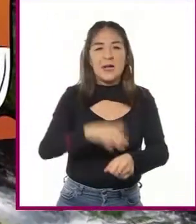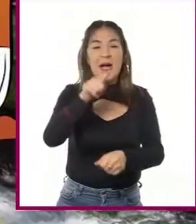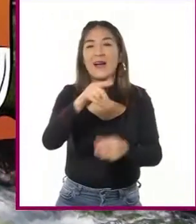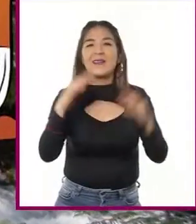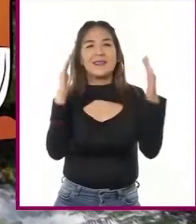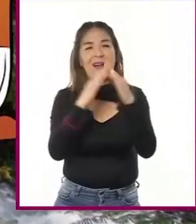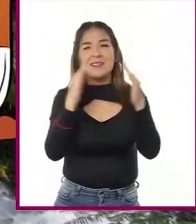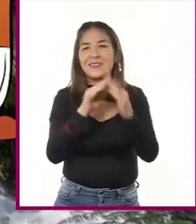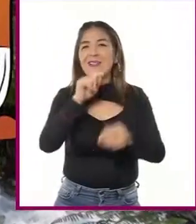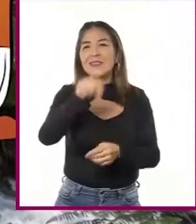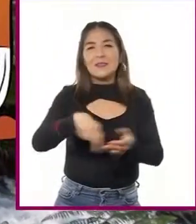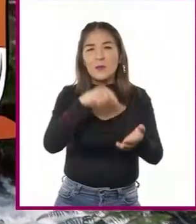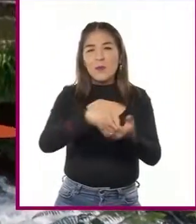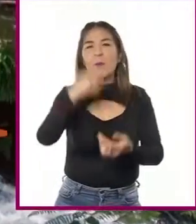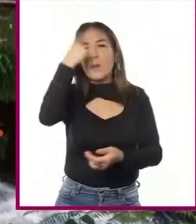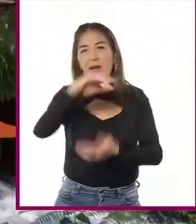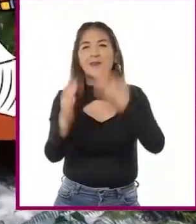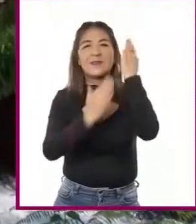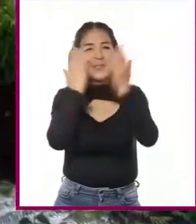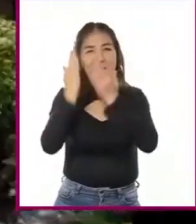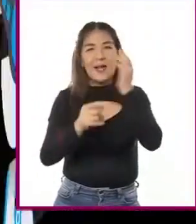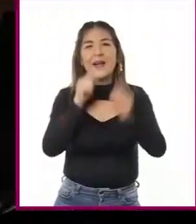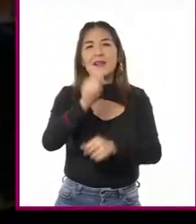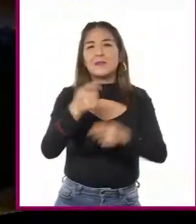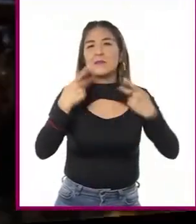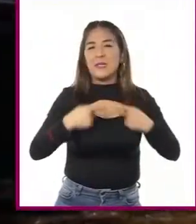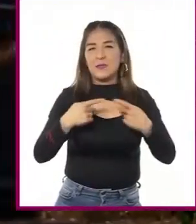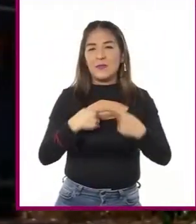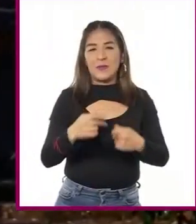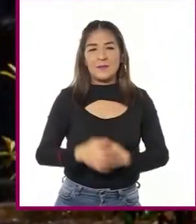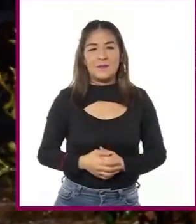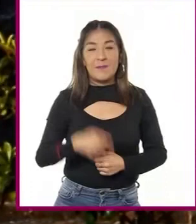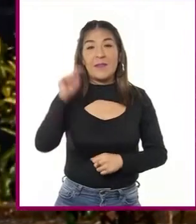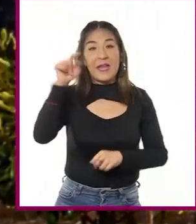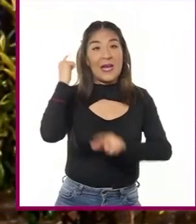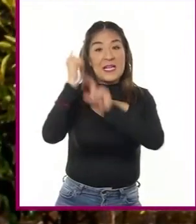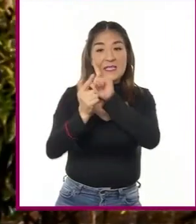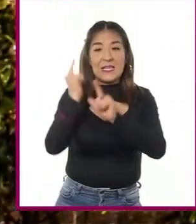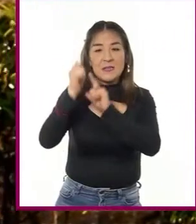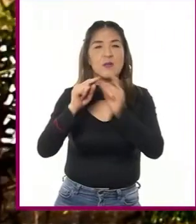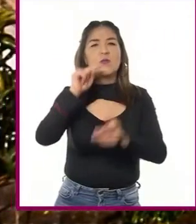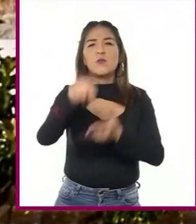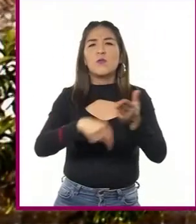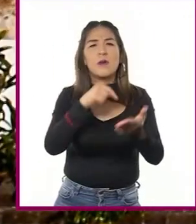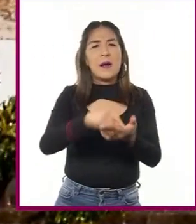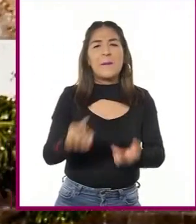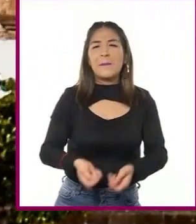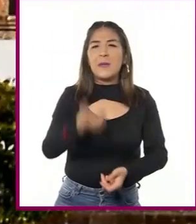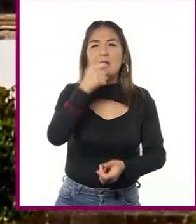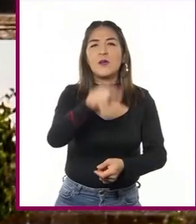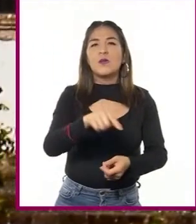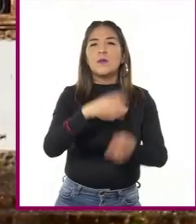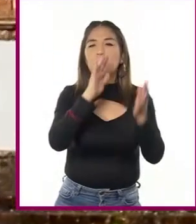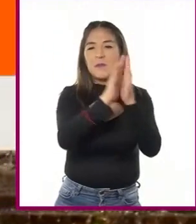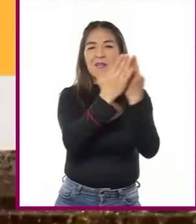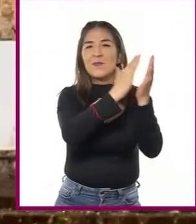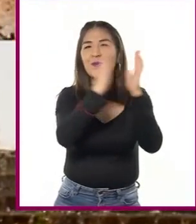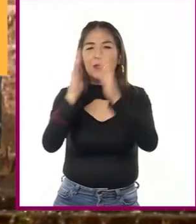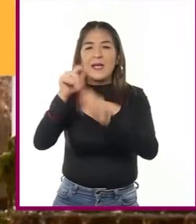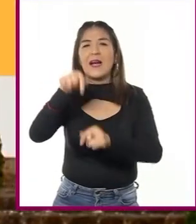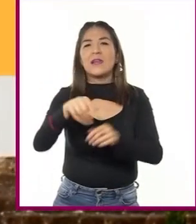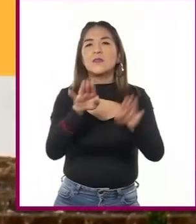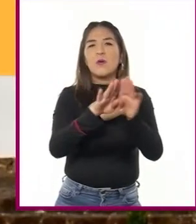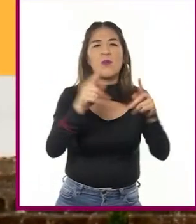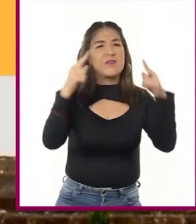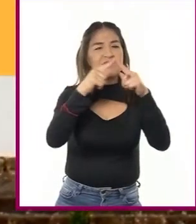vida eran centros de estudio para los escribas. En Grecia aparecieron por primera vez bibliotecas separadas de los templos.